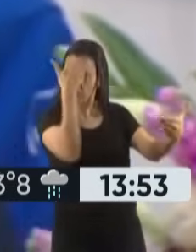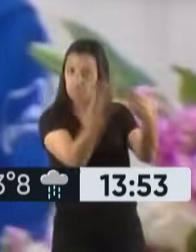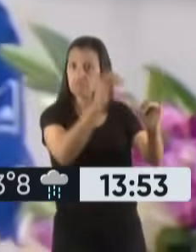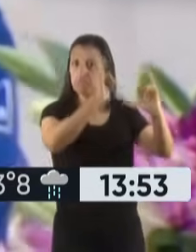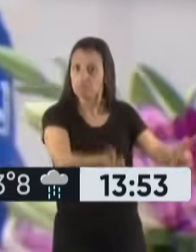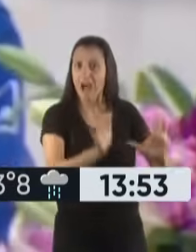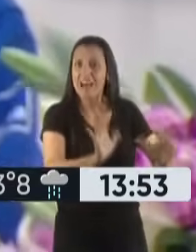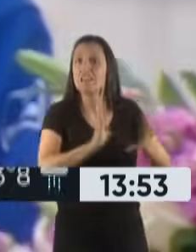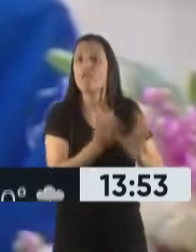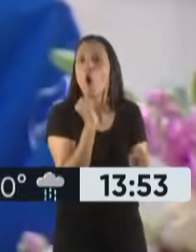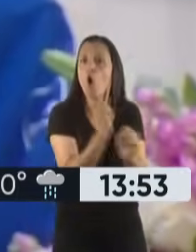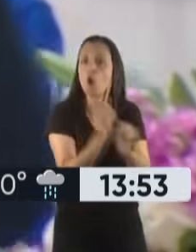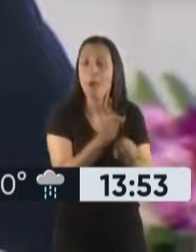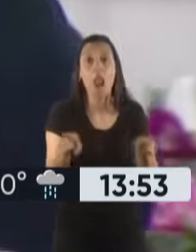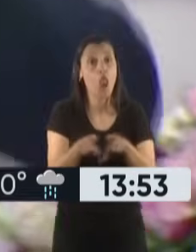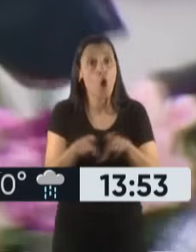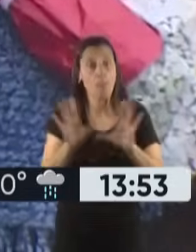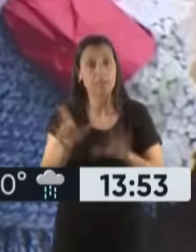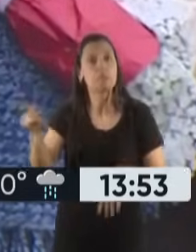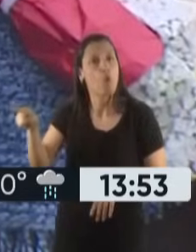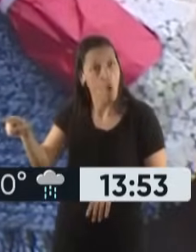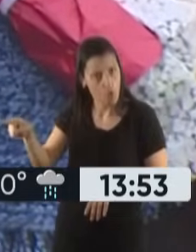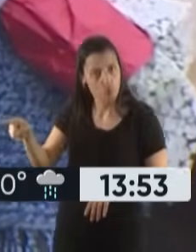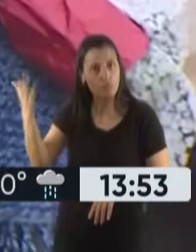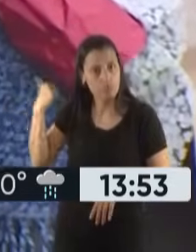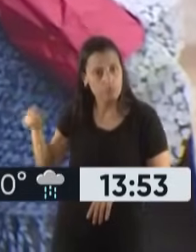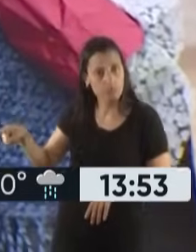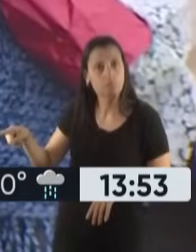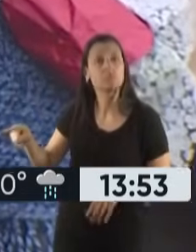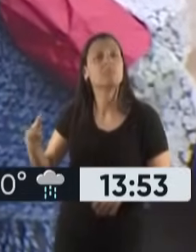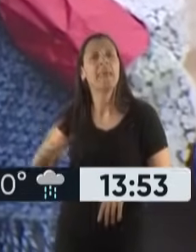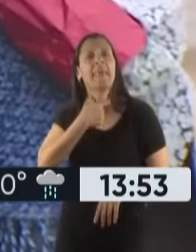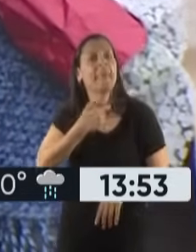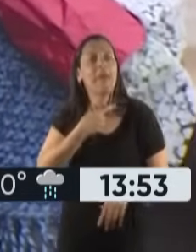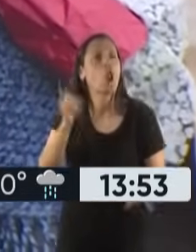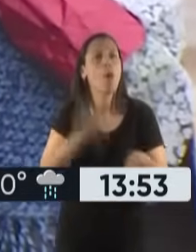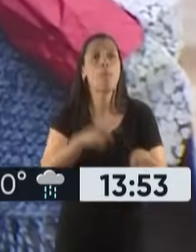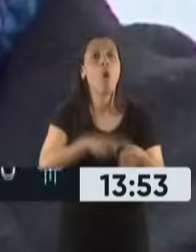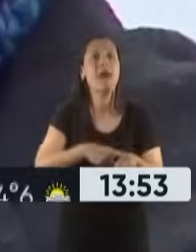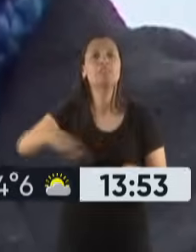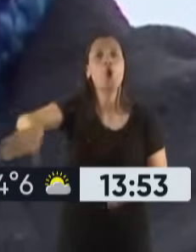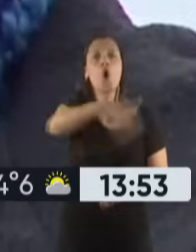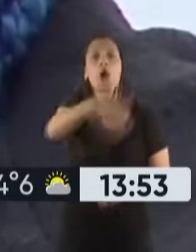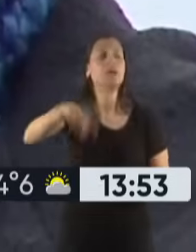mismo que querías vos, poder caminar por la calle sin bajar la vista.